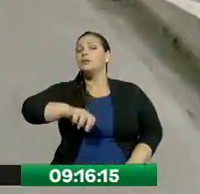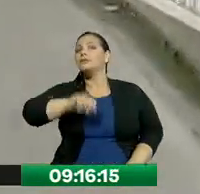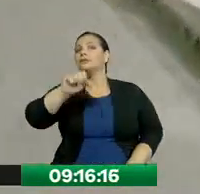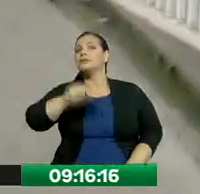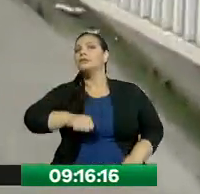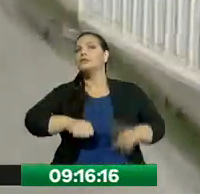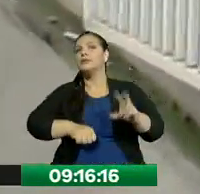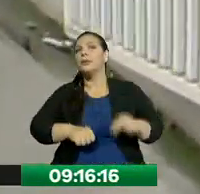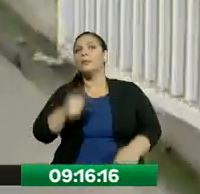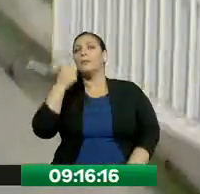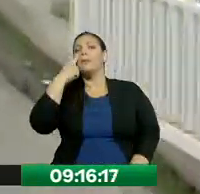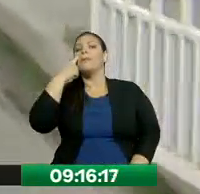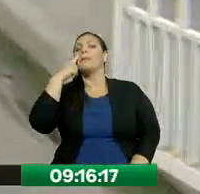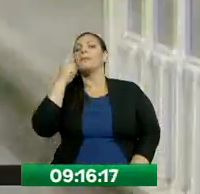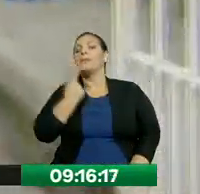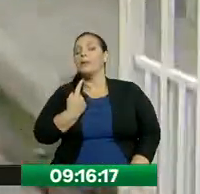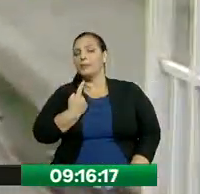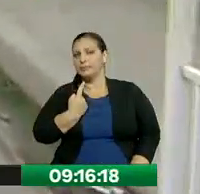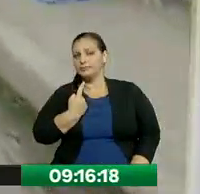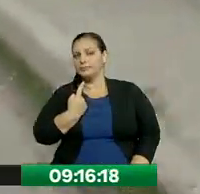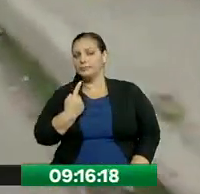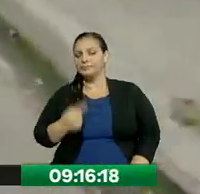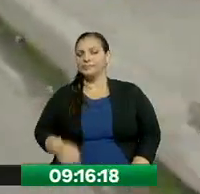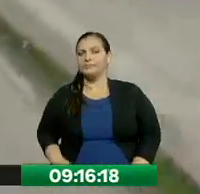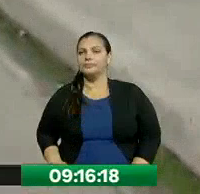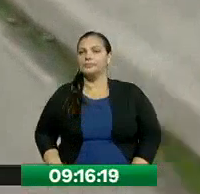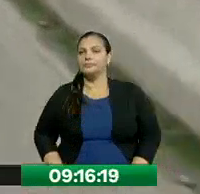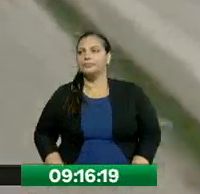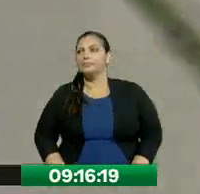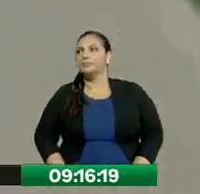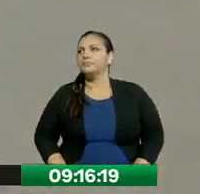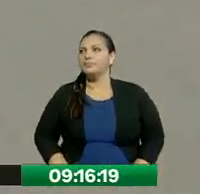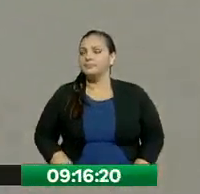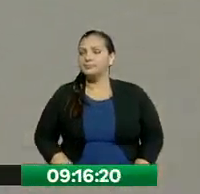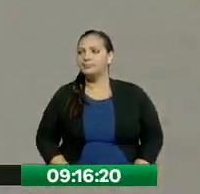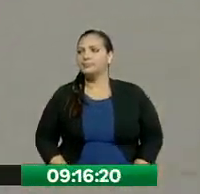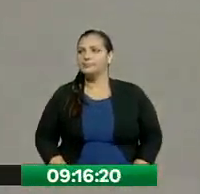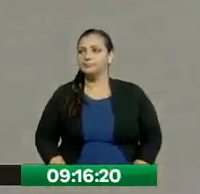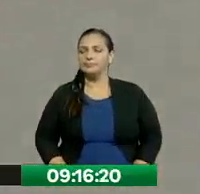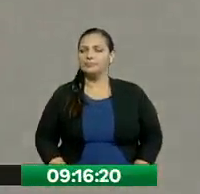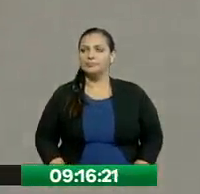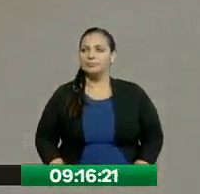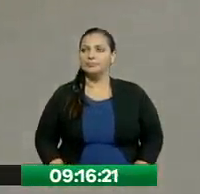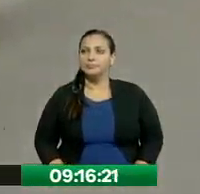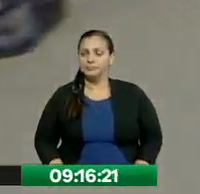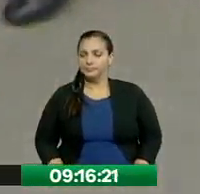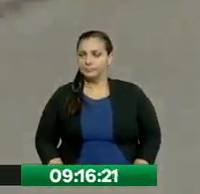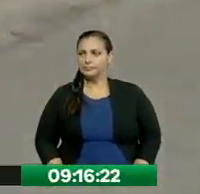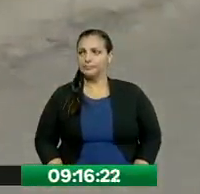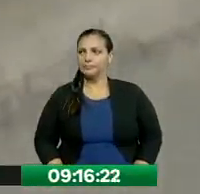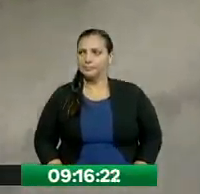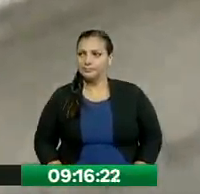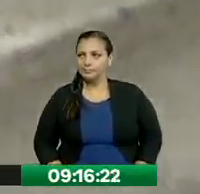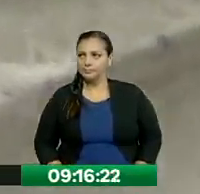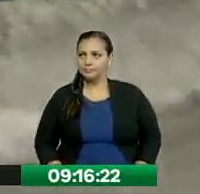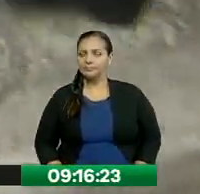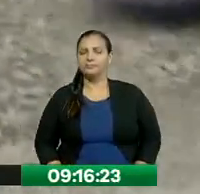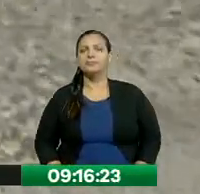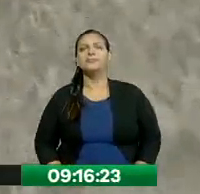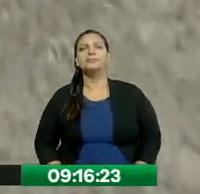de agua en este sector. Por acá, por ejemplo, las tuberías, a ver, acá están. Esta es una de las